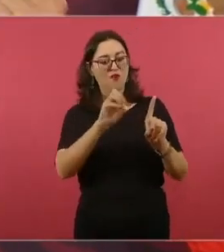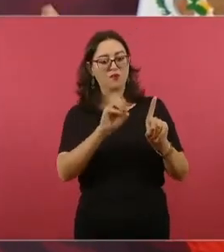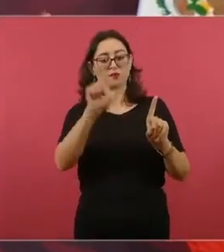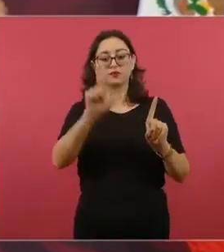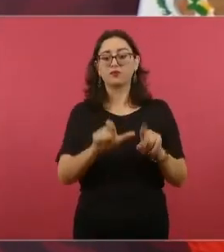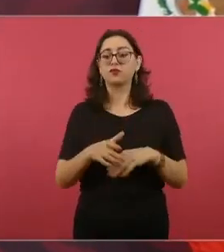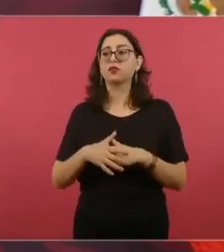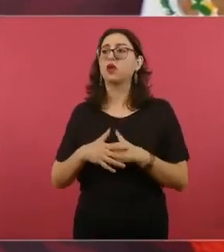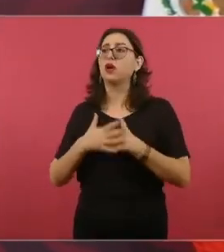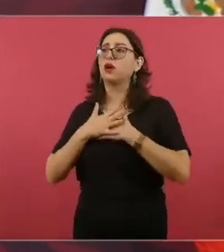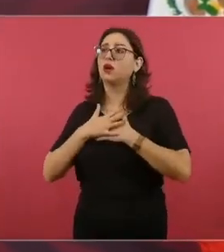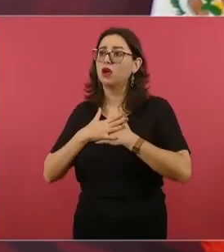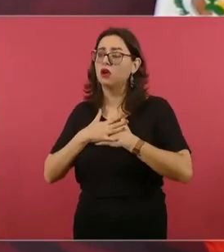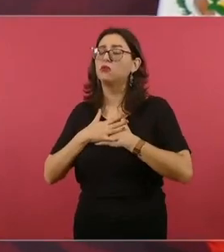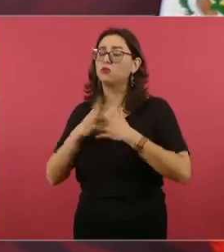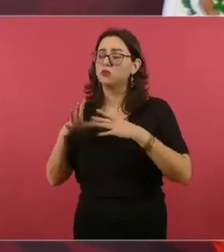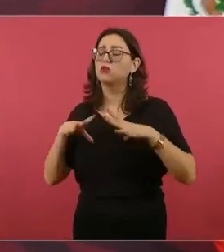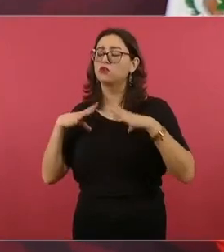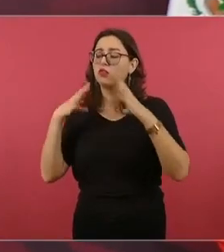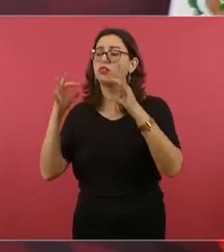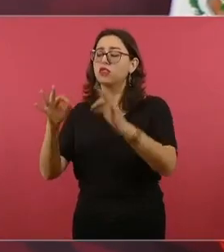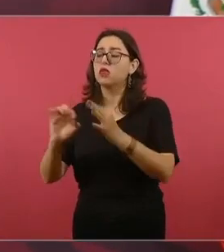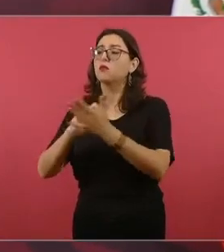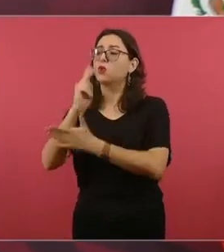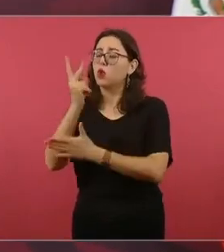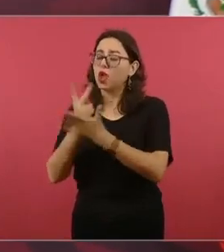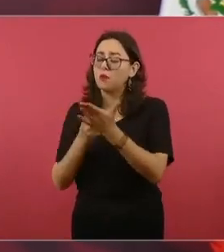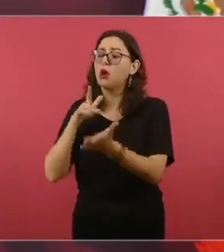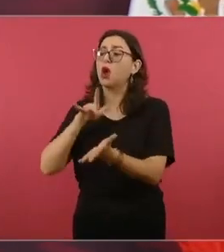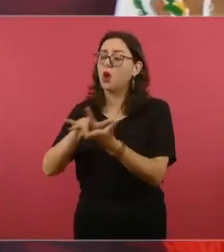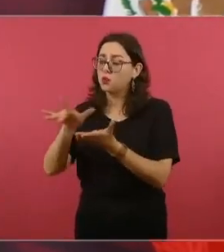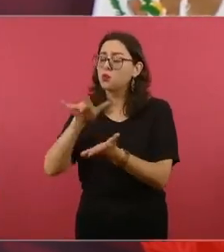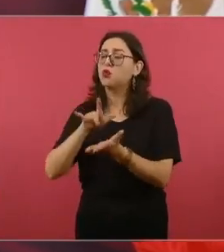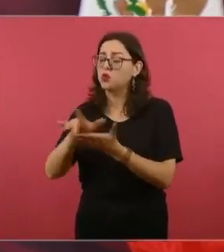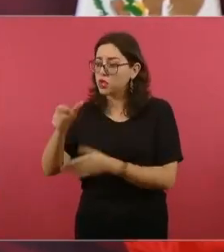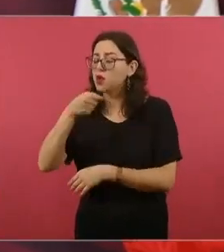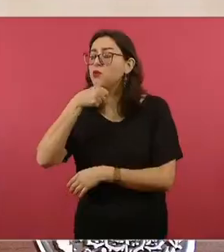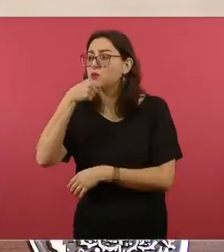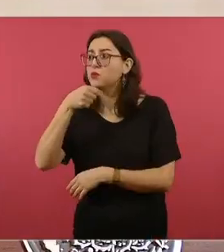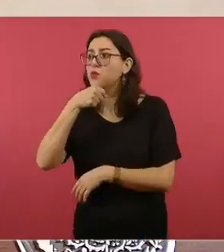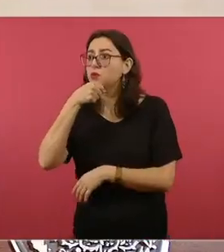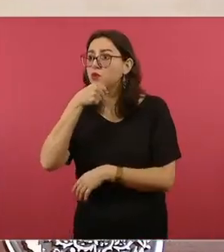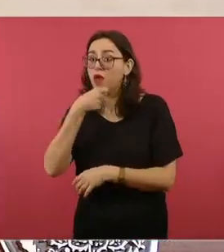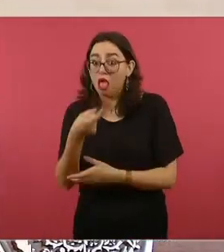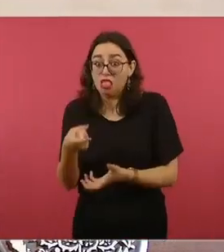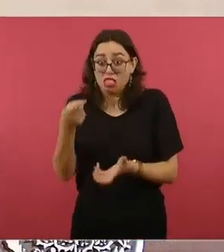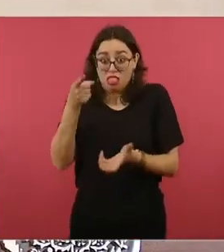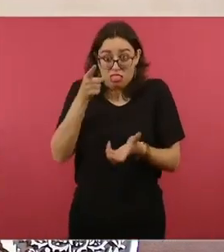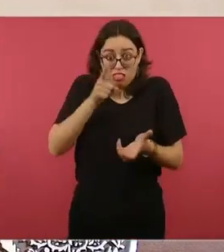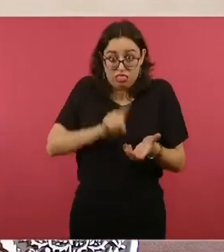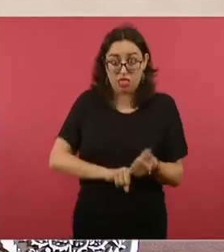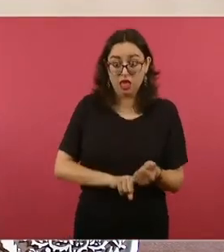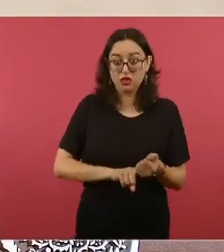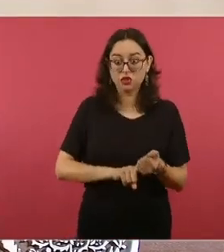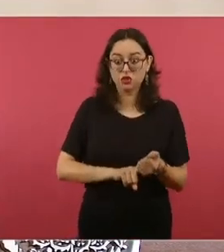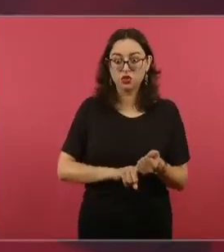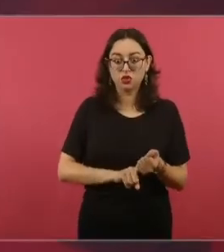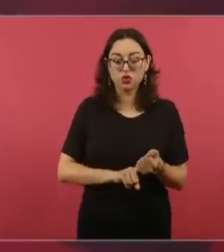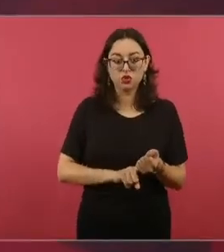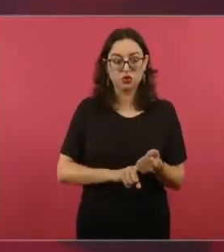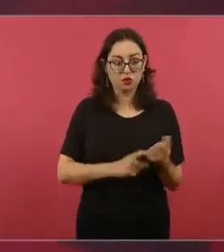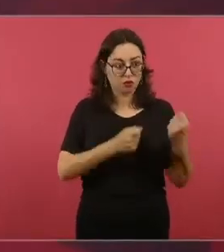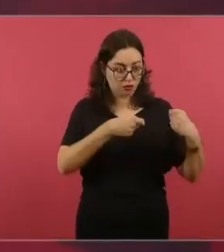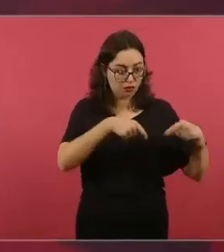que dice una cosa, está sosteniendo otra, lo que le sale del